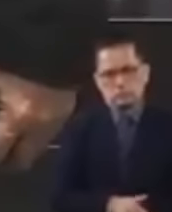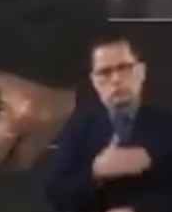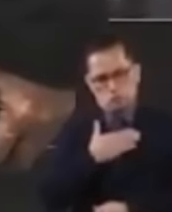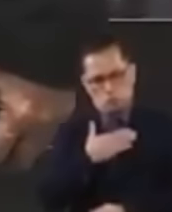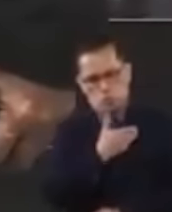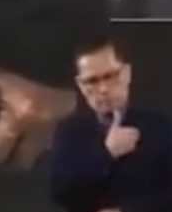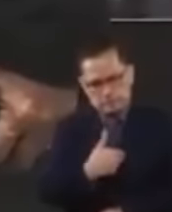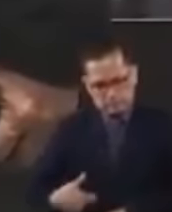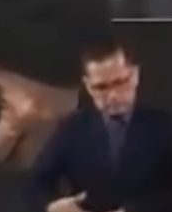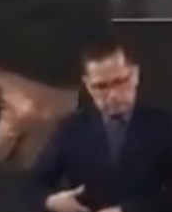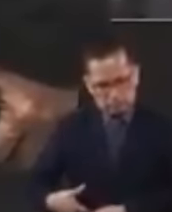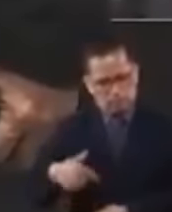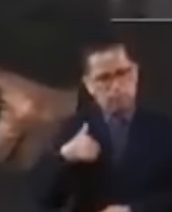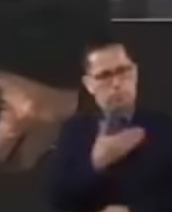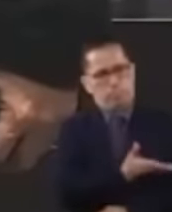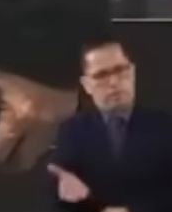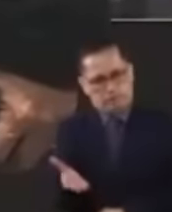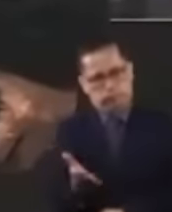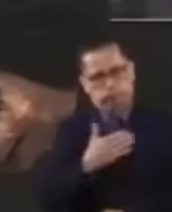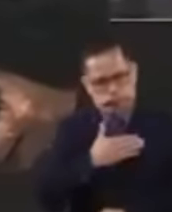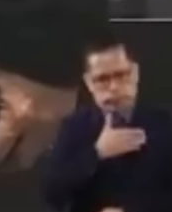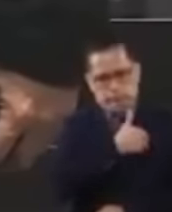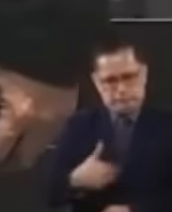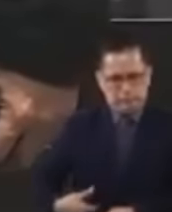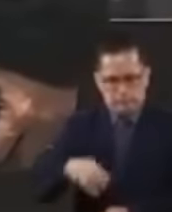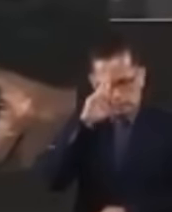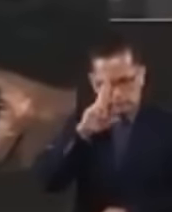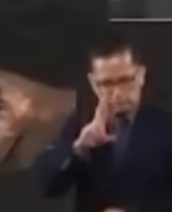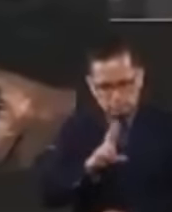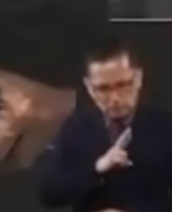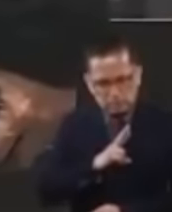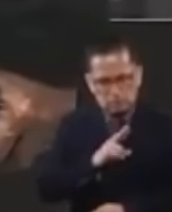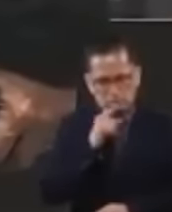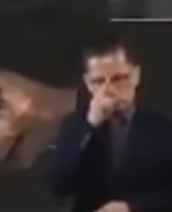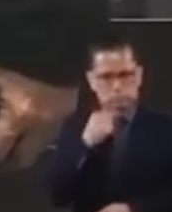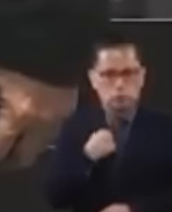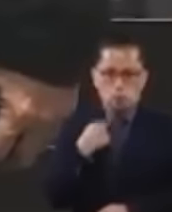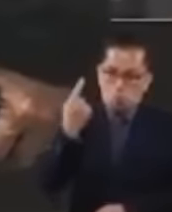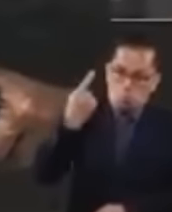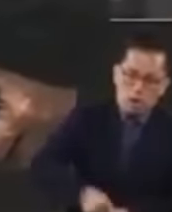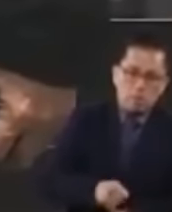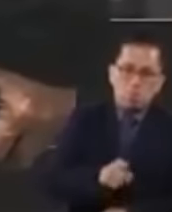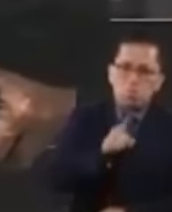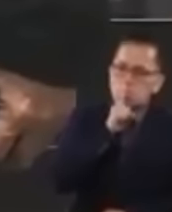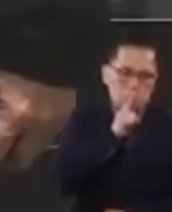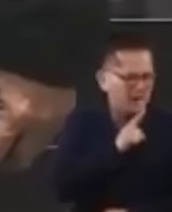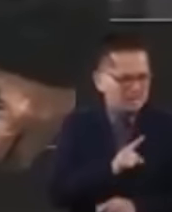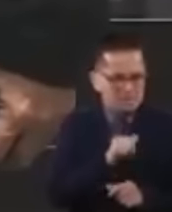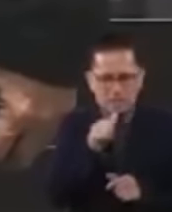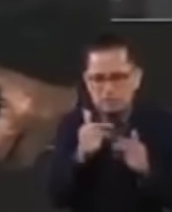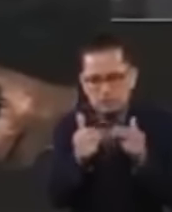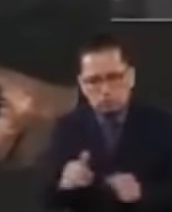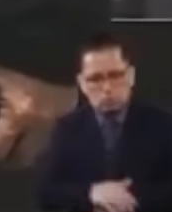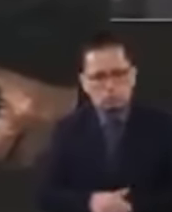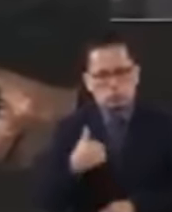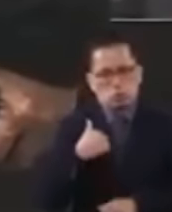nada, solicita respeto a la misma investidura. En ningún momento ha querido silenciar a ninguna legisladora o legislador, solamente hace